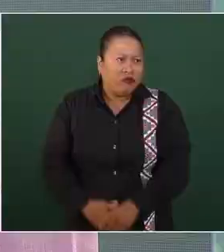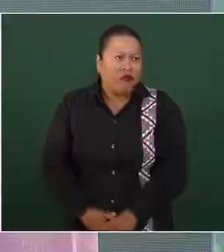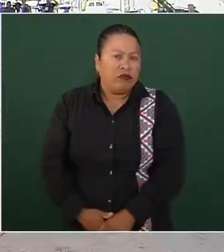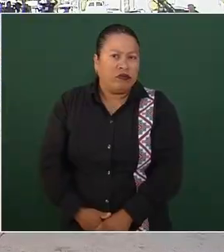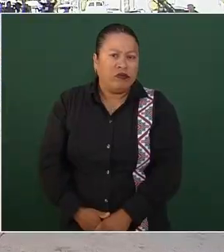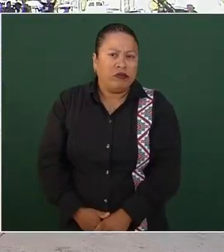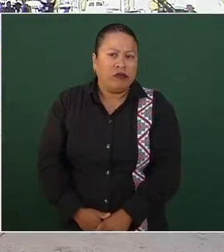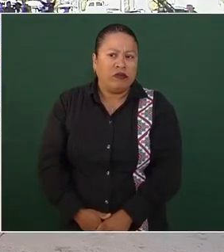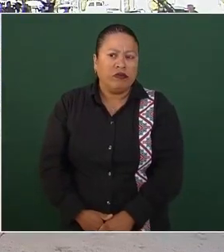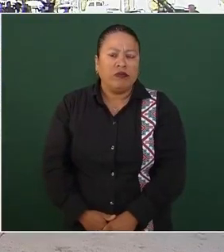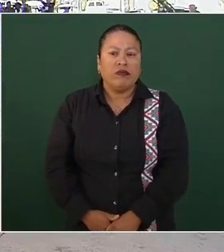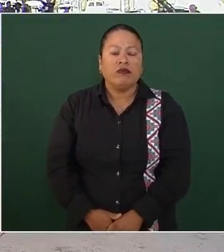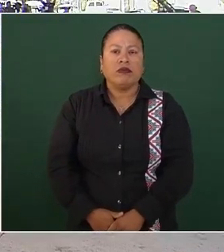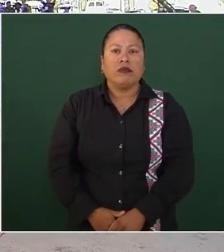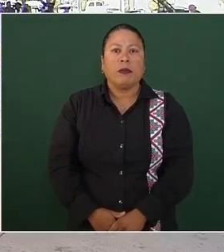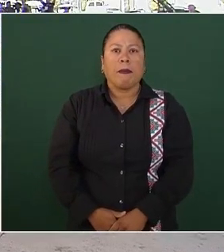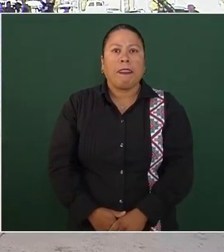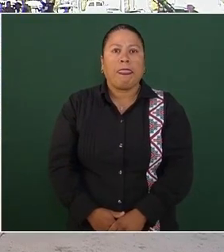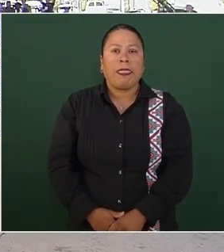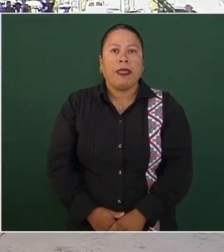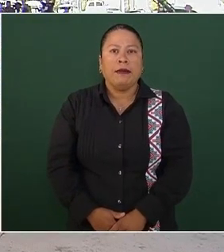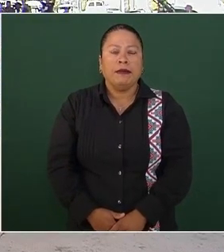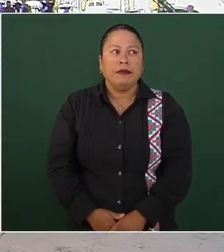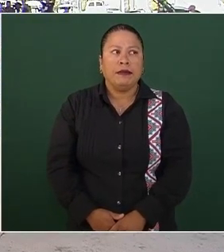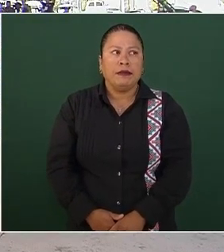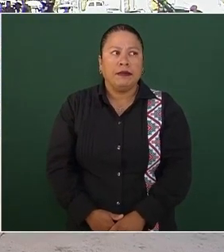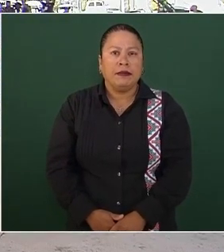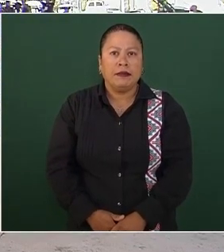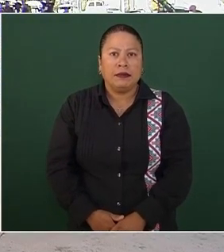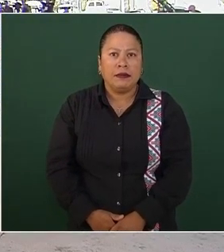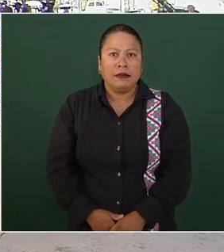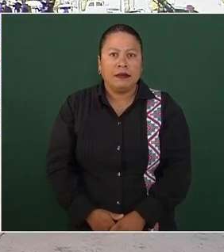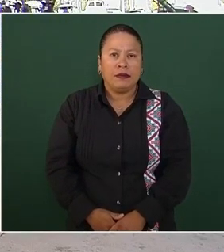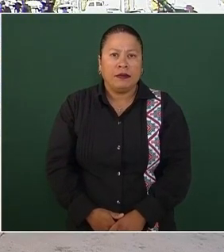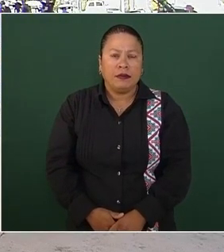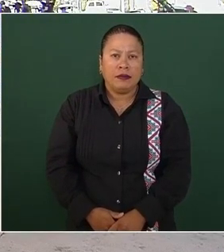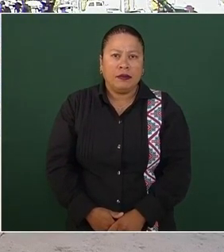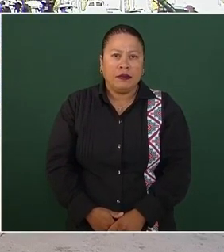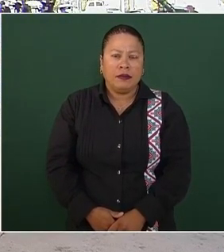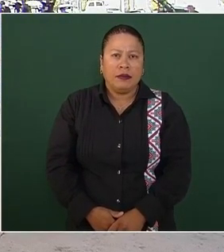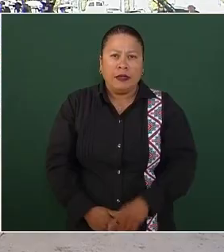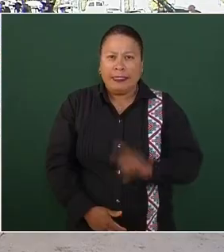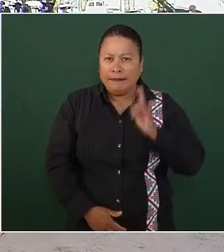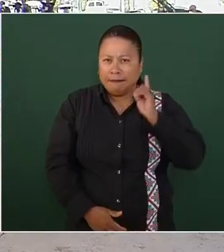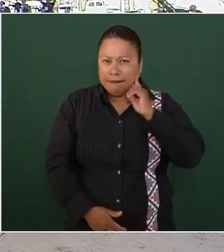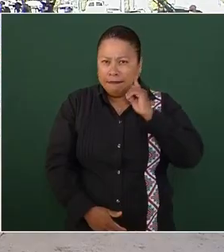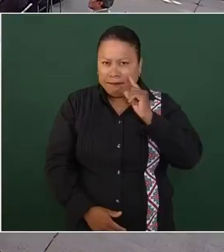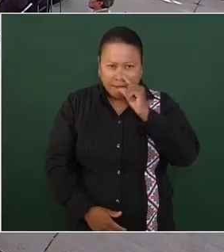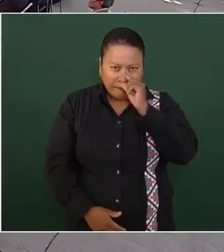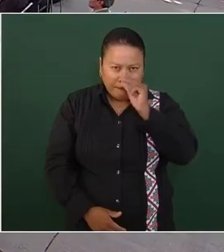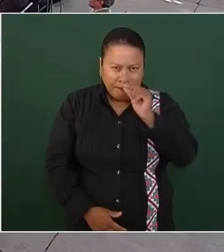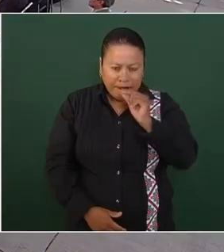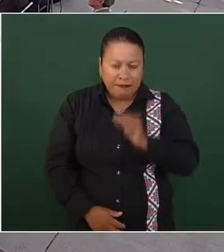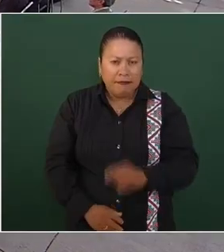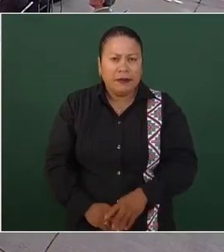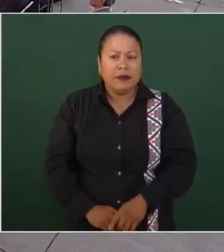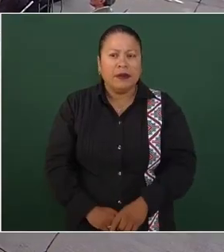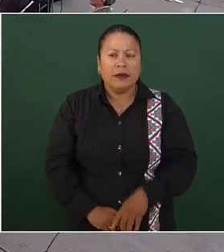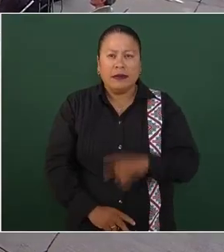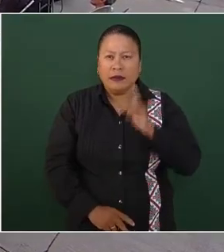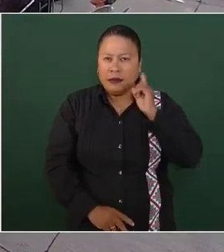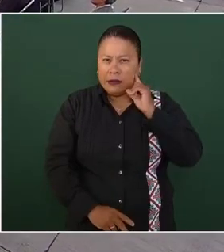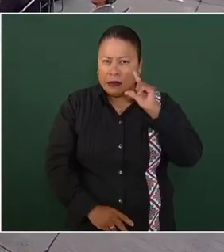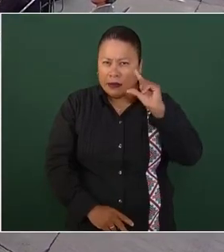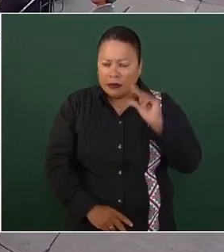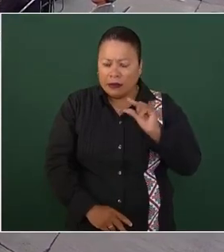respaldo? ¿usted respalda estas aspiraciones de su primo de su prima de su hermano